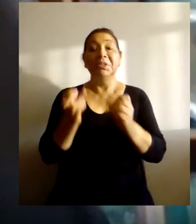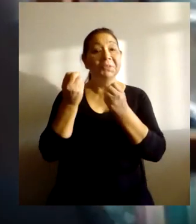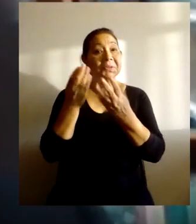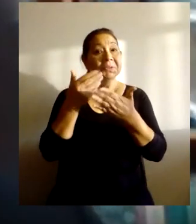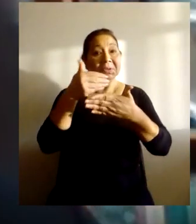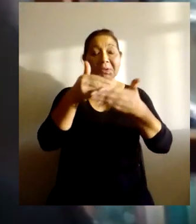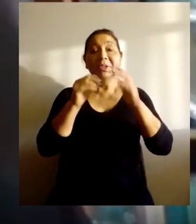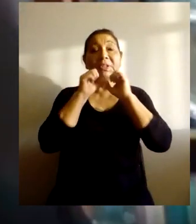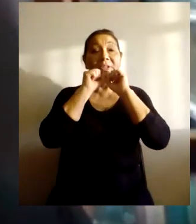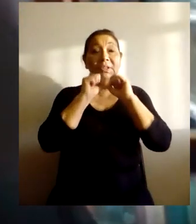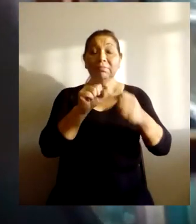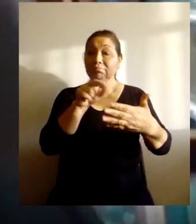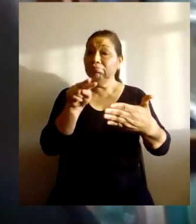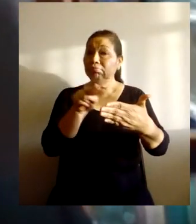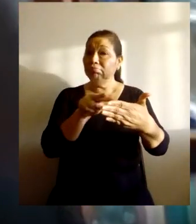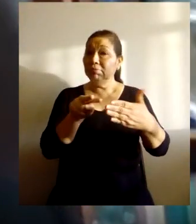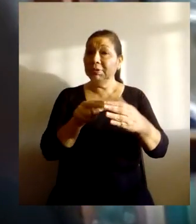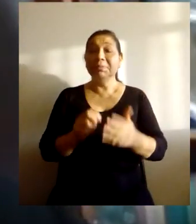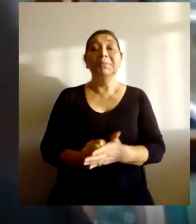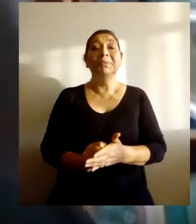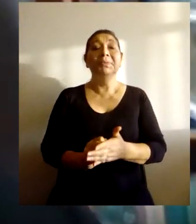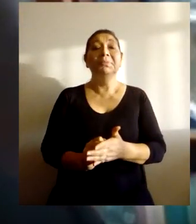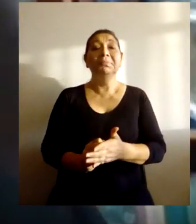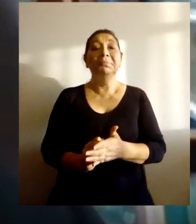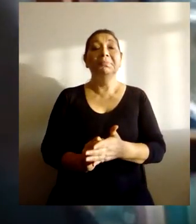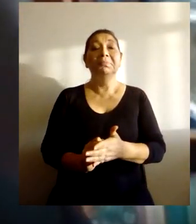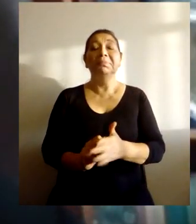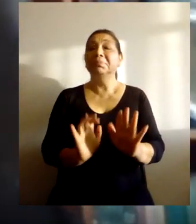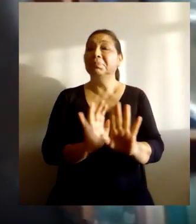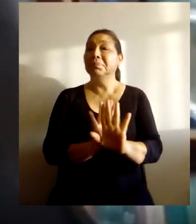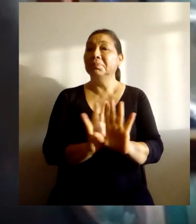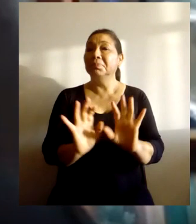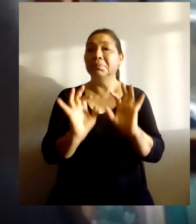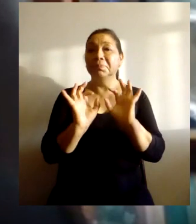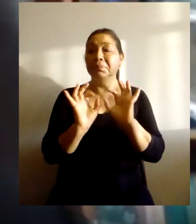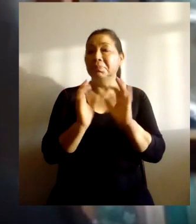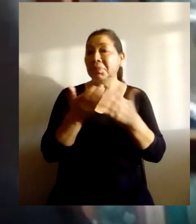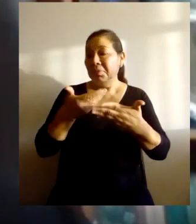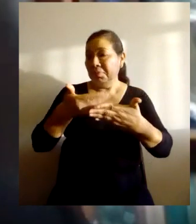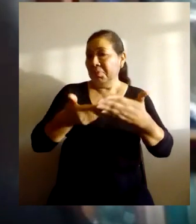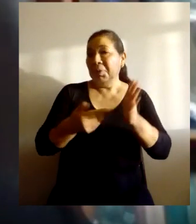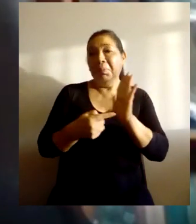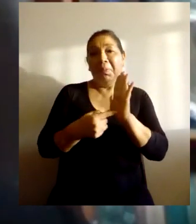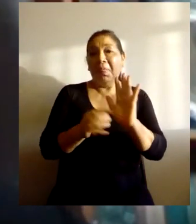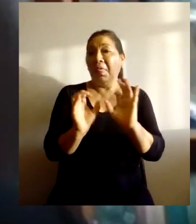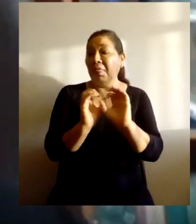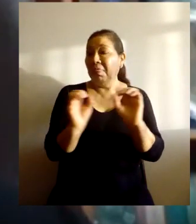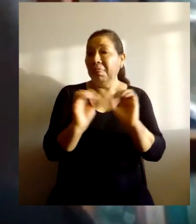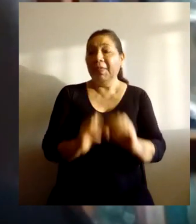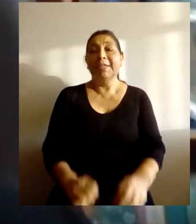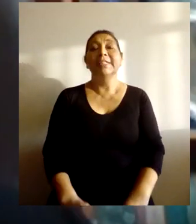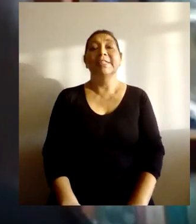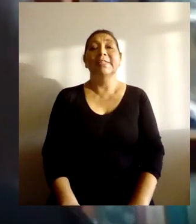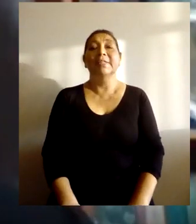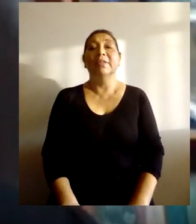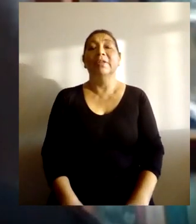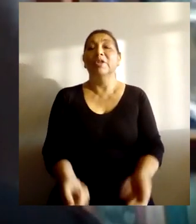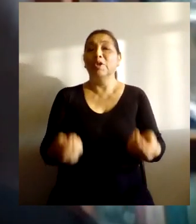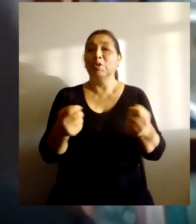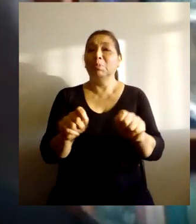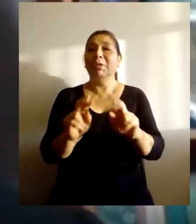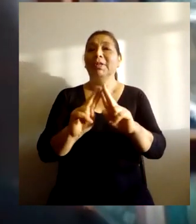Estando al informe de la secretaria relatora, se dan por vistas las causas que no se han presentado